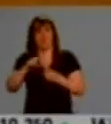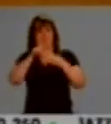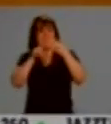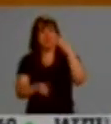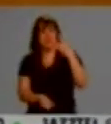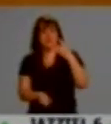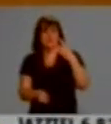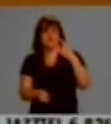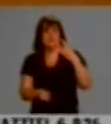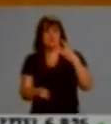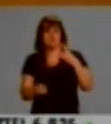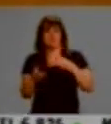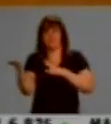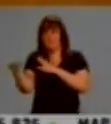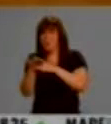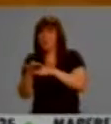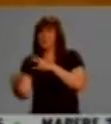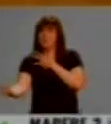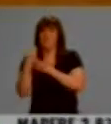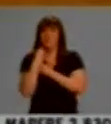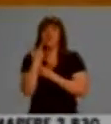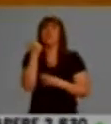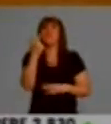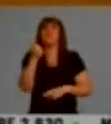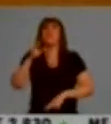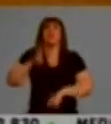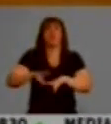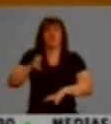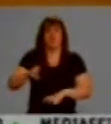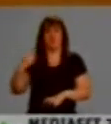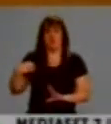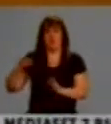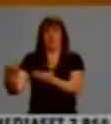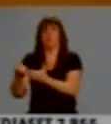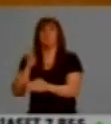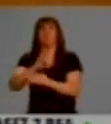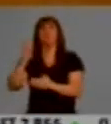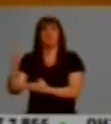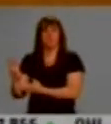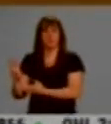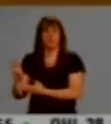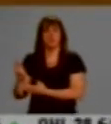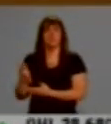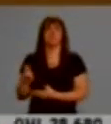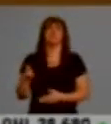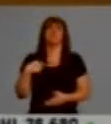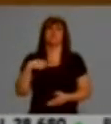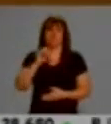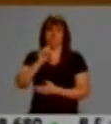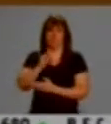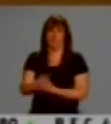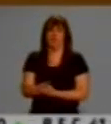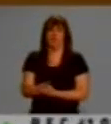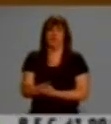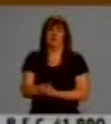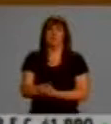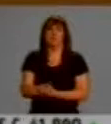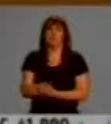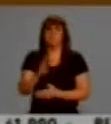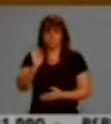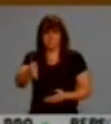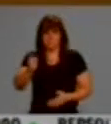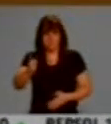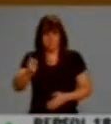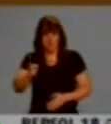fueron financiadas en parte con dinero negro del Partido Popular? Décima segunda, ¿es cierto